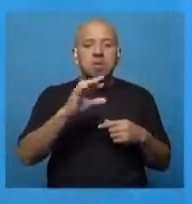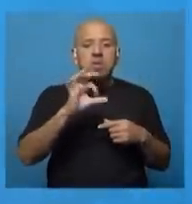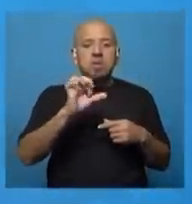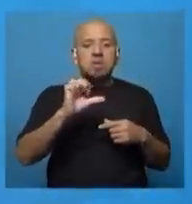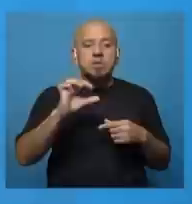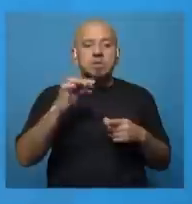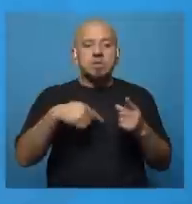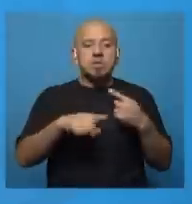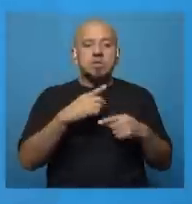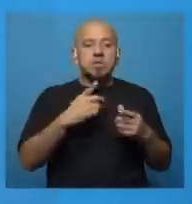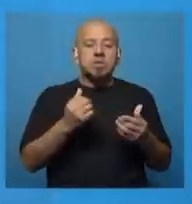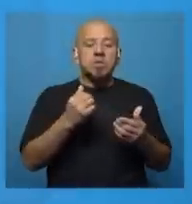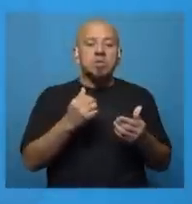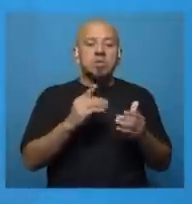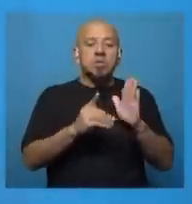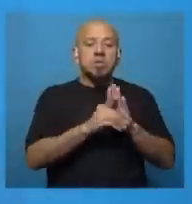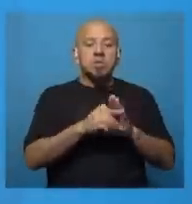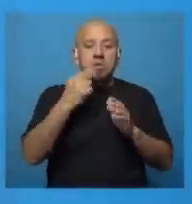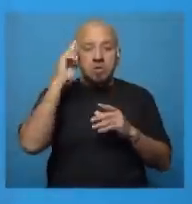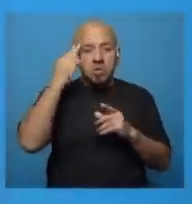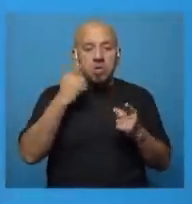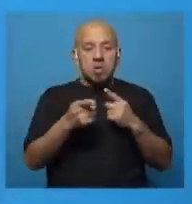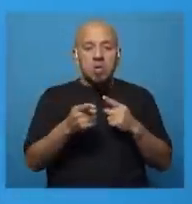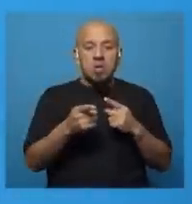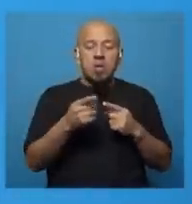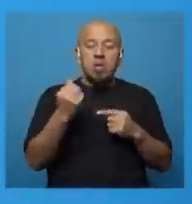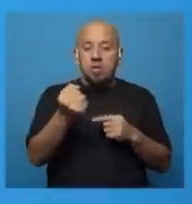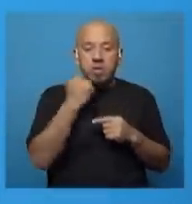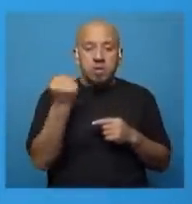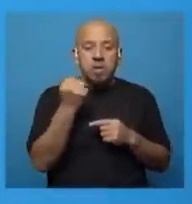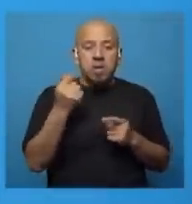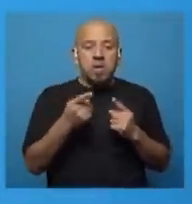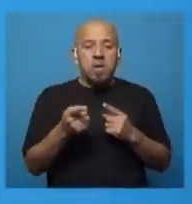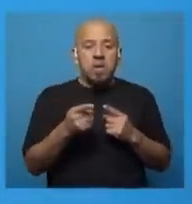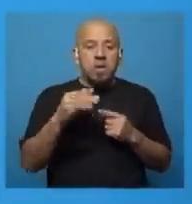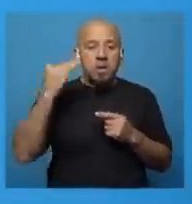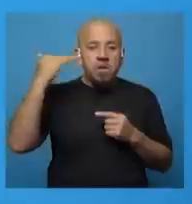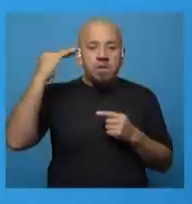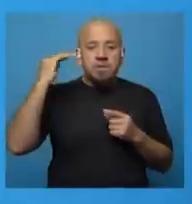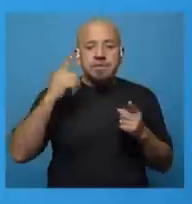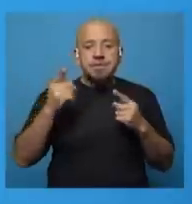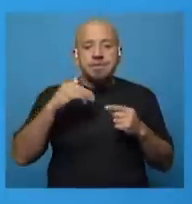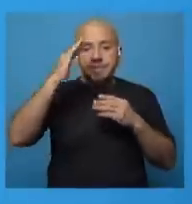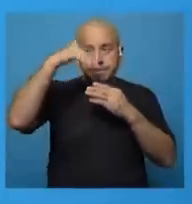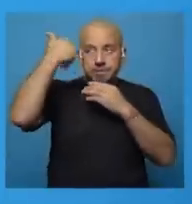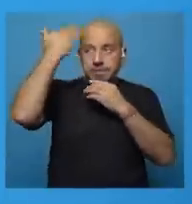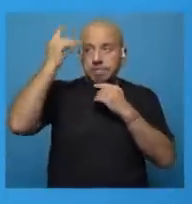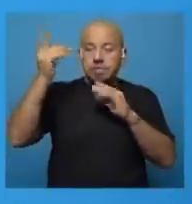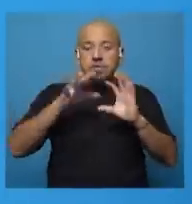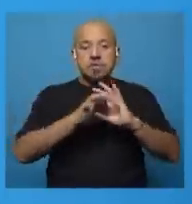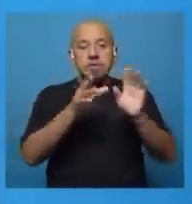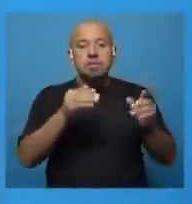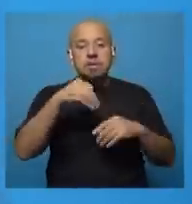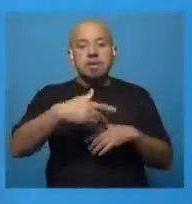o un documento de viaje fue el factor crucial para que las autoridades emiratíes liberaran a